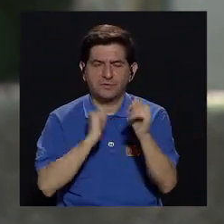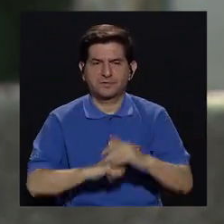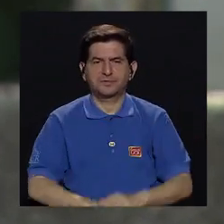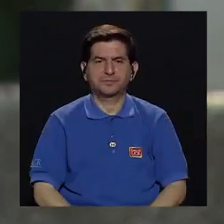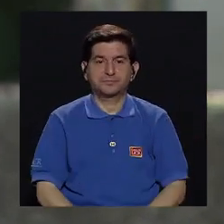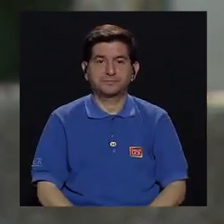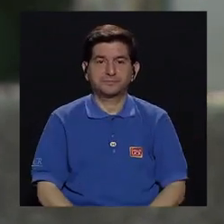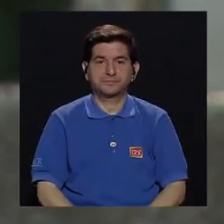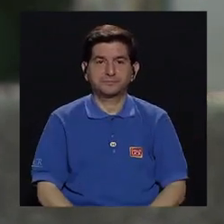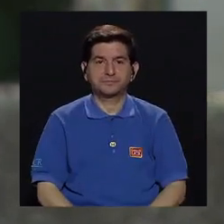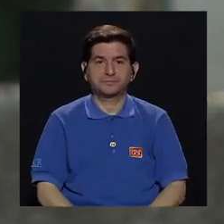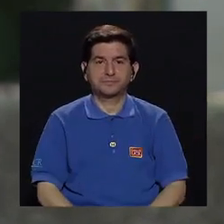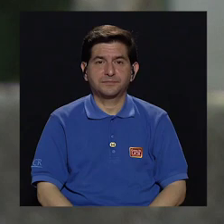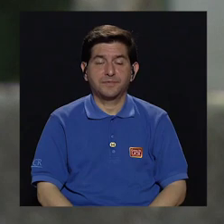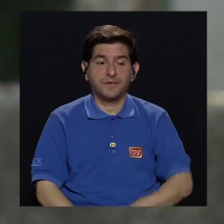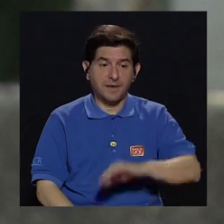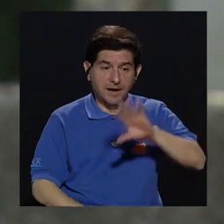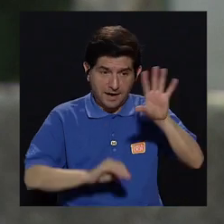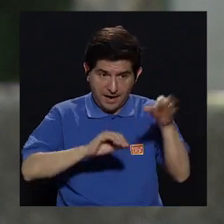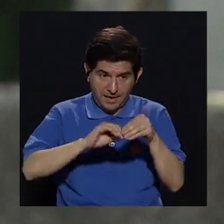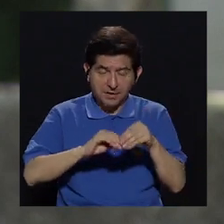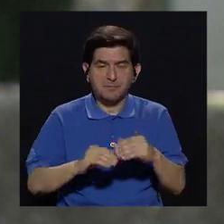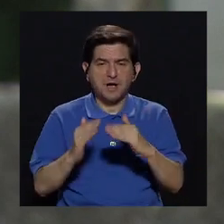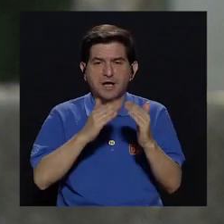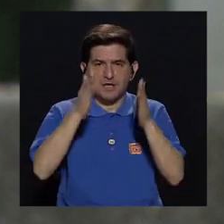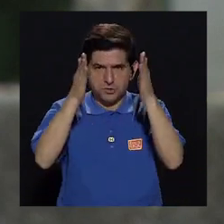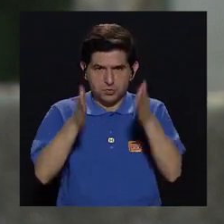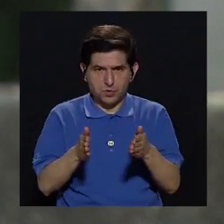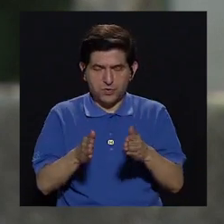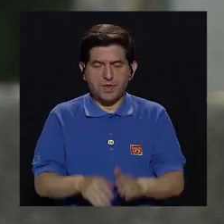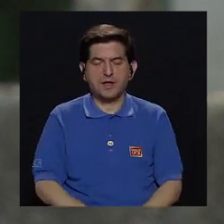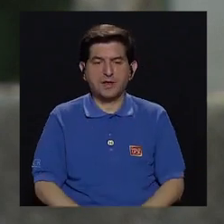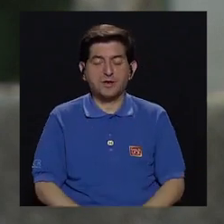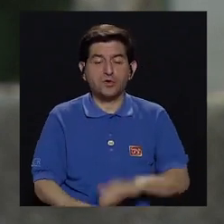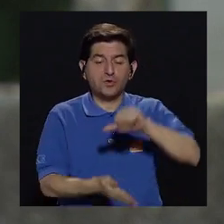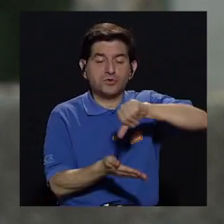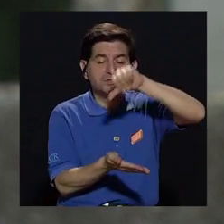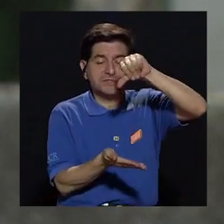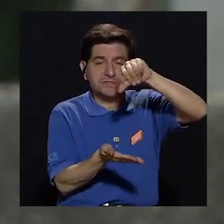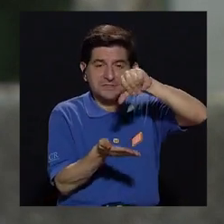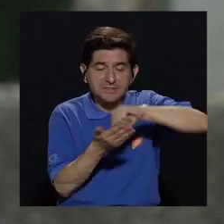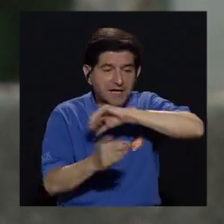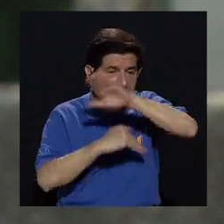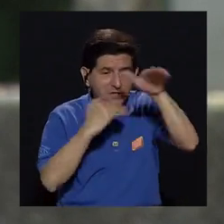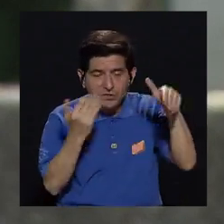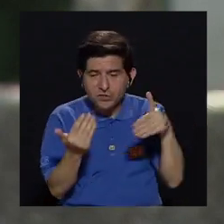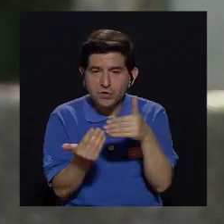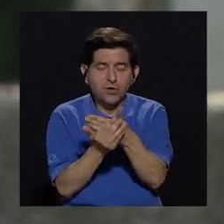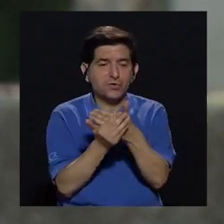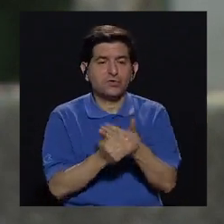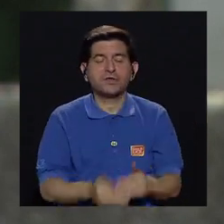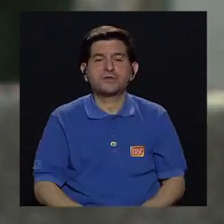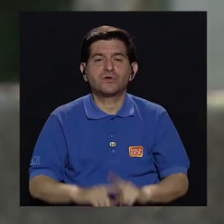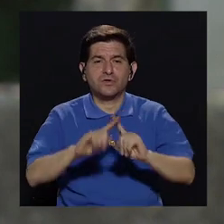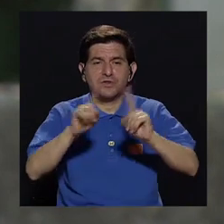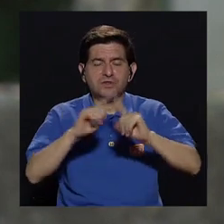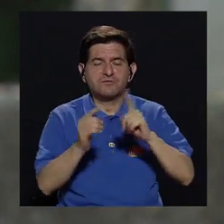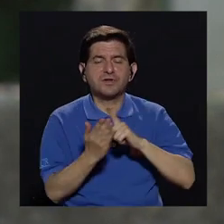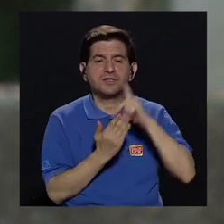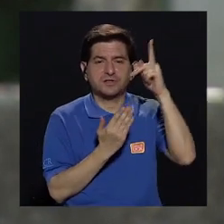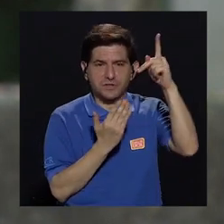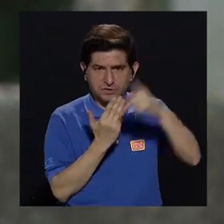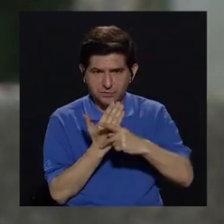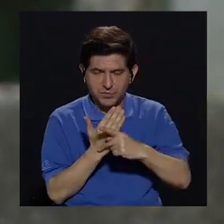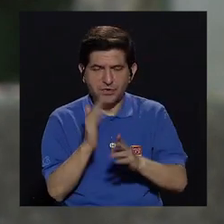¿verdad? Y también poner al ciudadano, al paciente en el centro de todas de todos